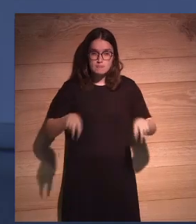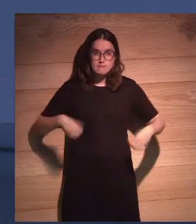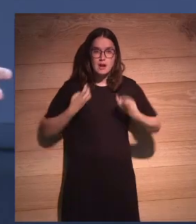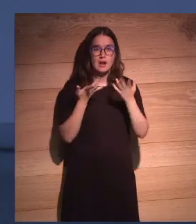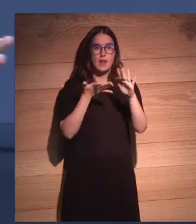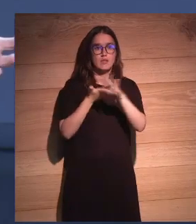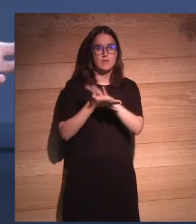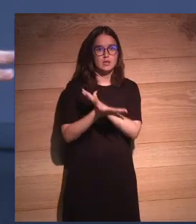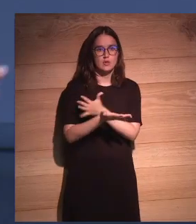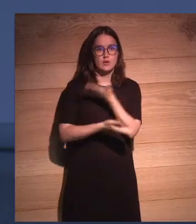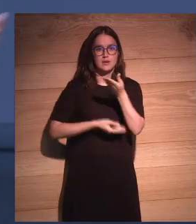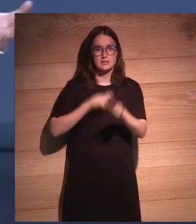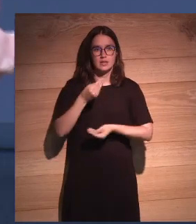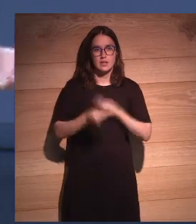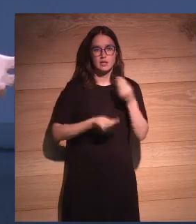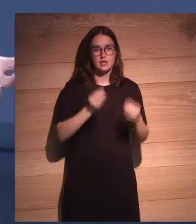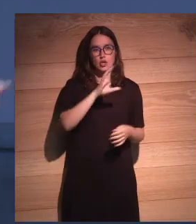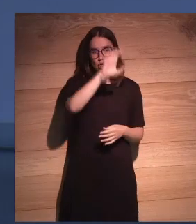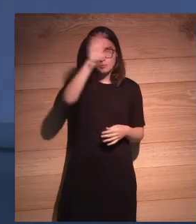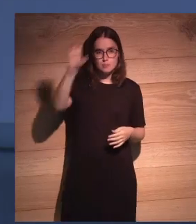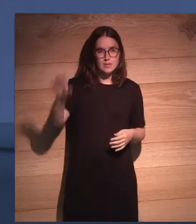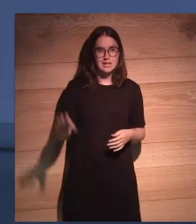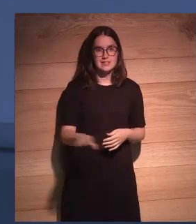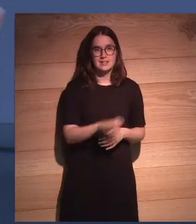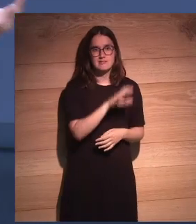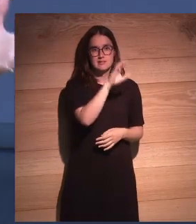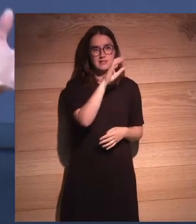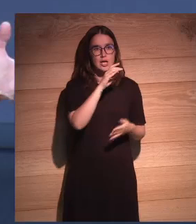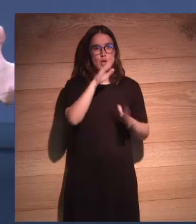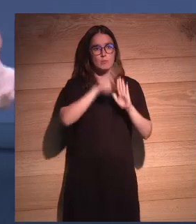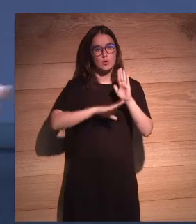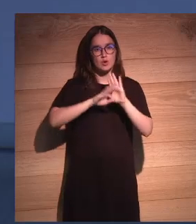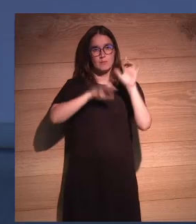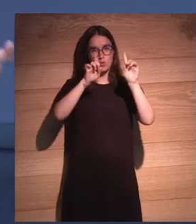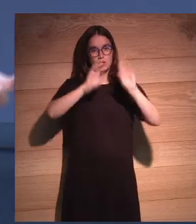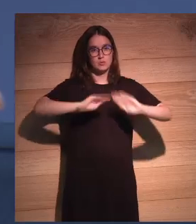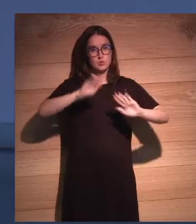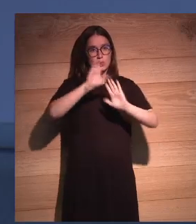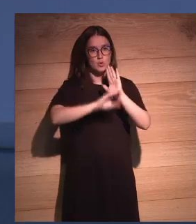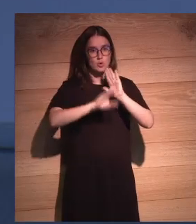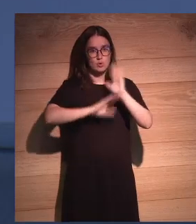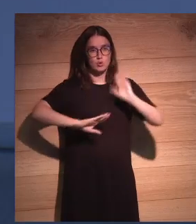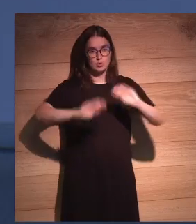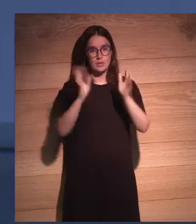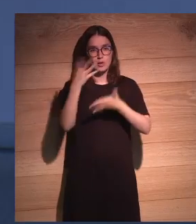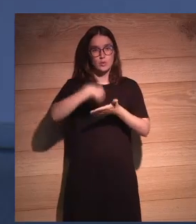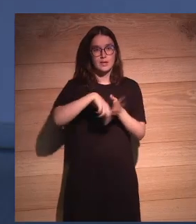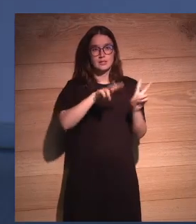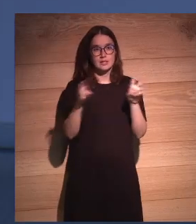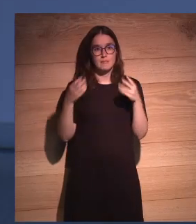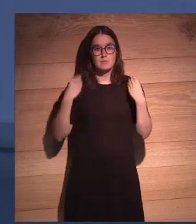haciendo los distintos países de su programa educativo, de su currícula, para introducir temas